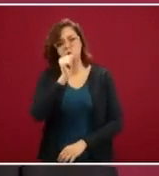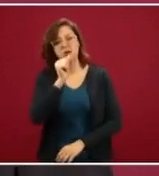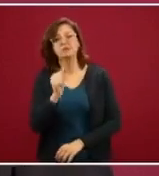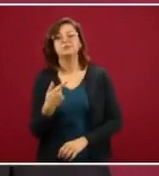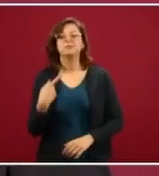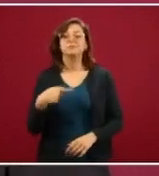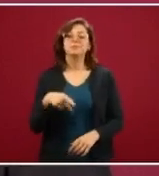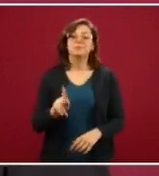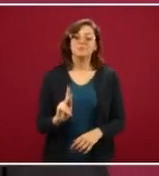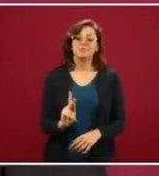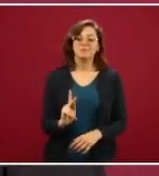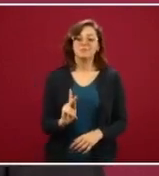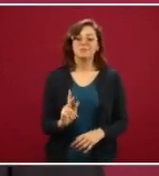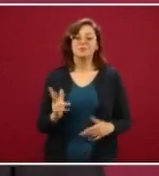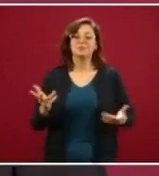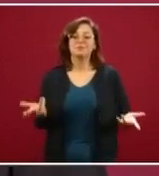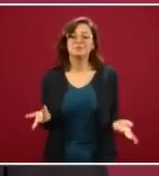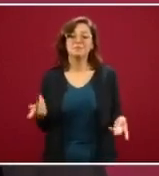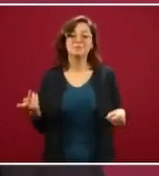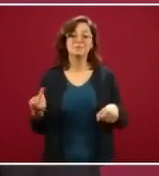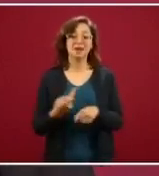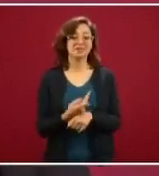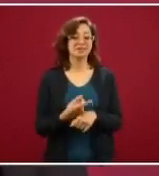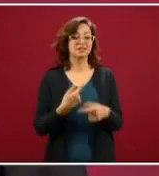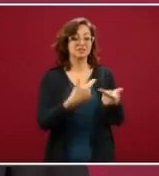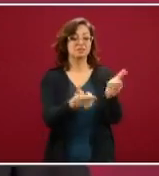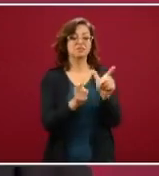Pero el conservadurismo,